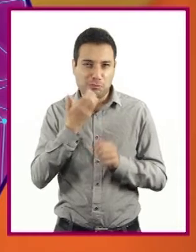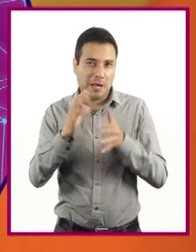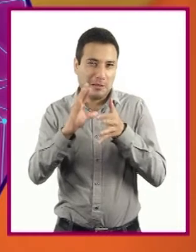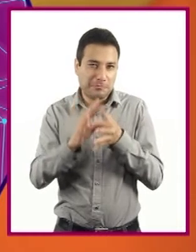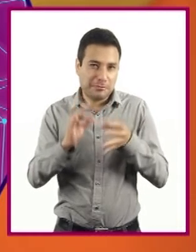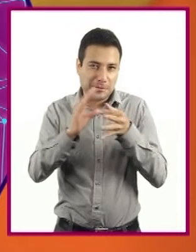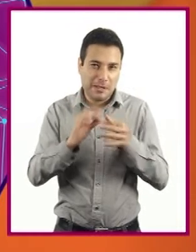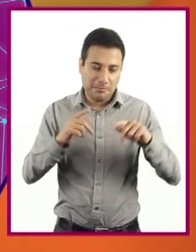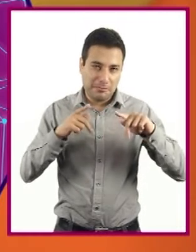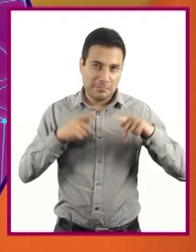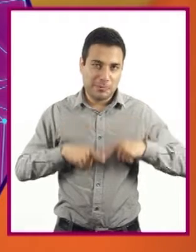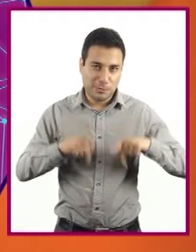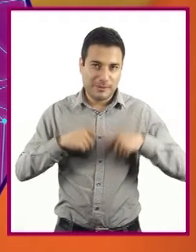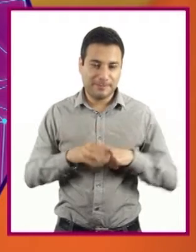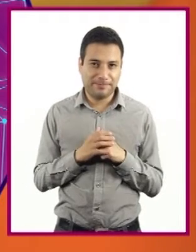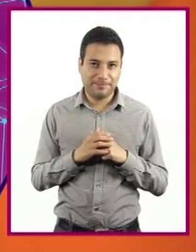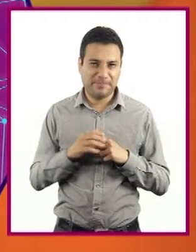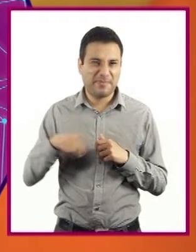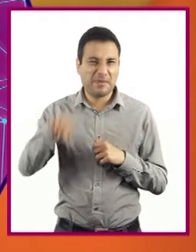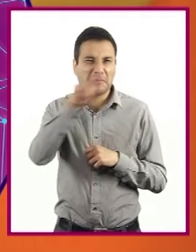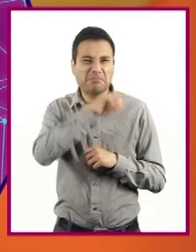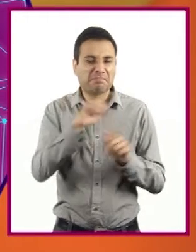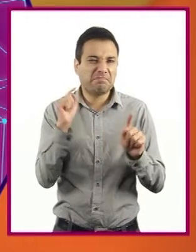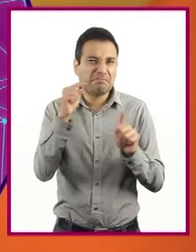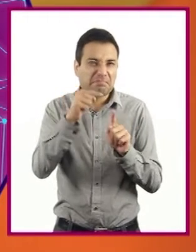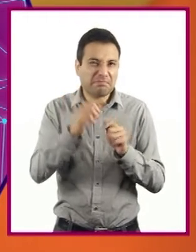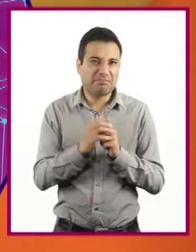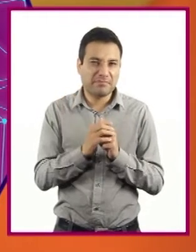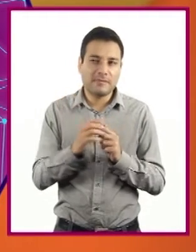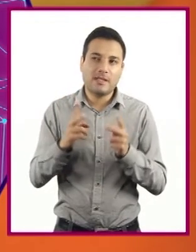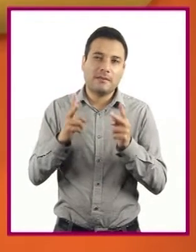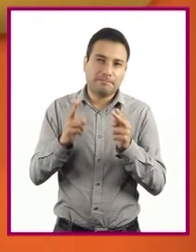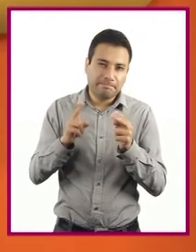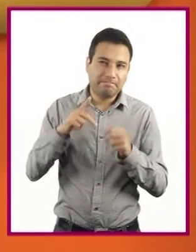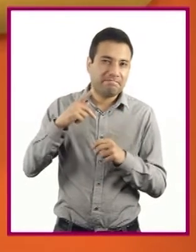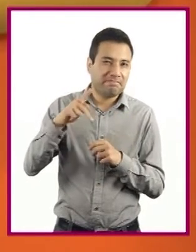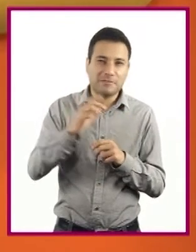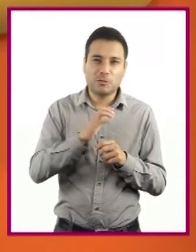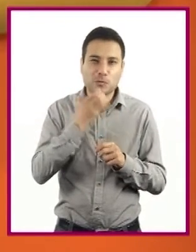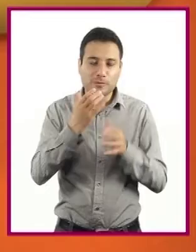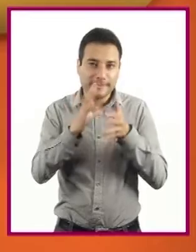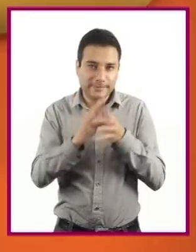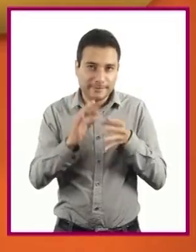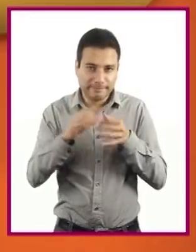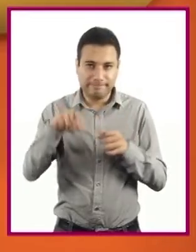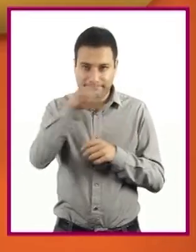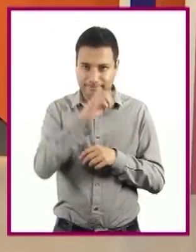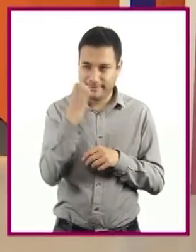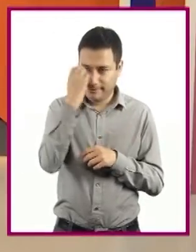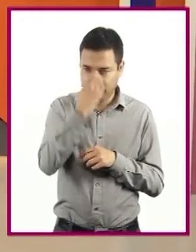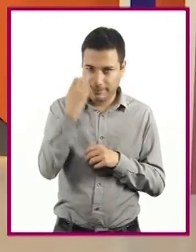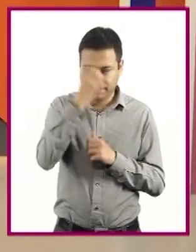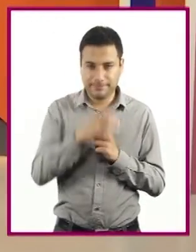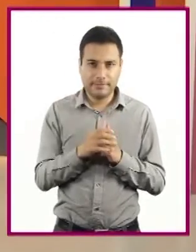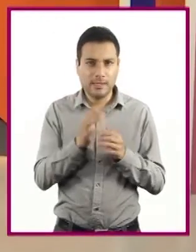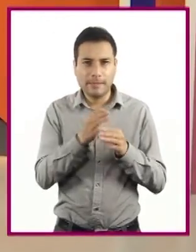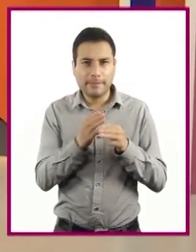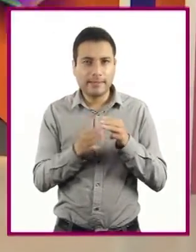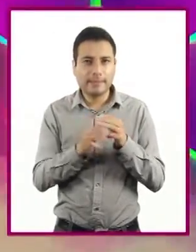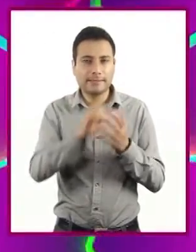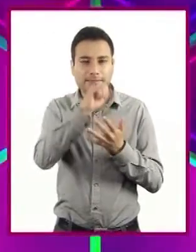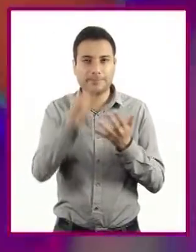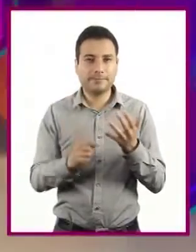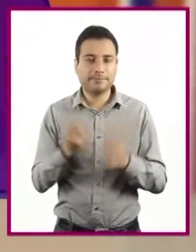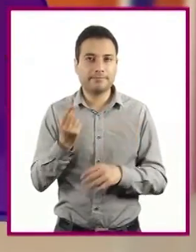el propósito específico de explorar refranes, dichos y pregones. Los materiales que vamos a utilizar en